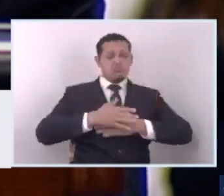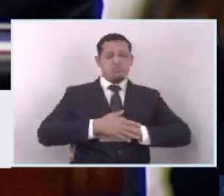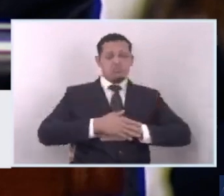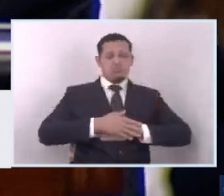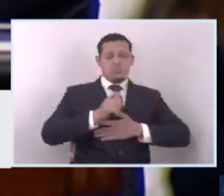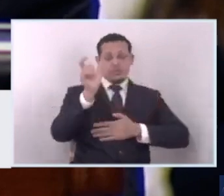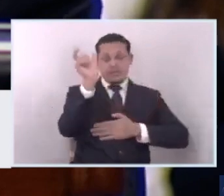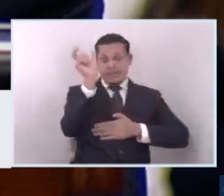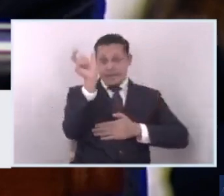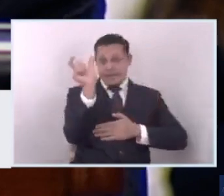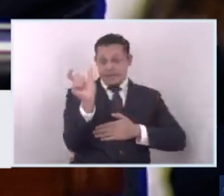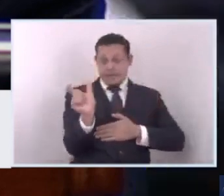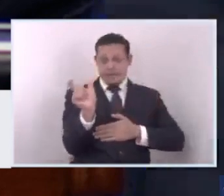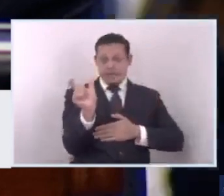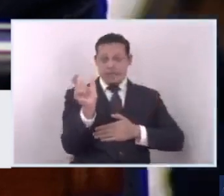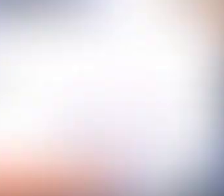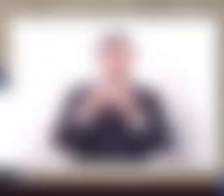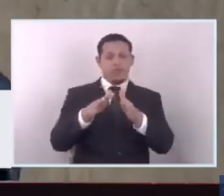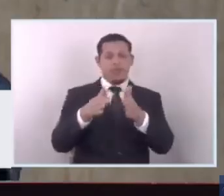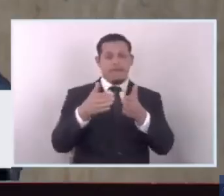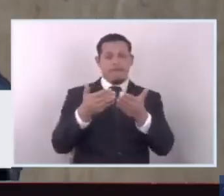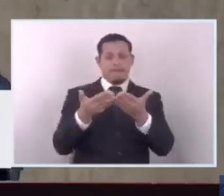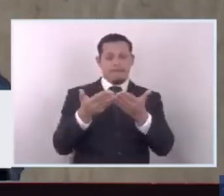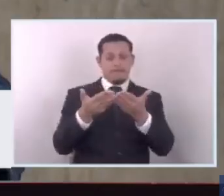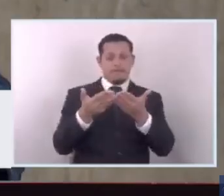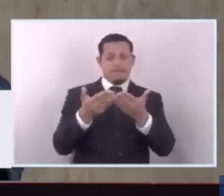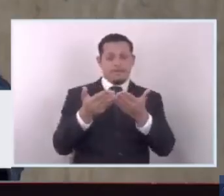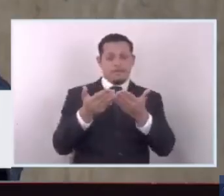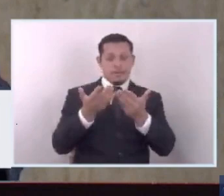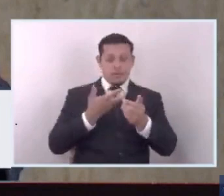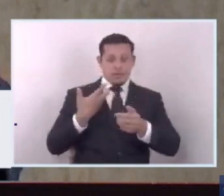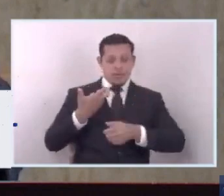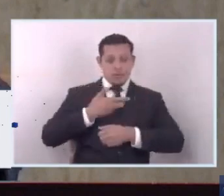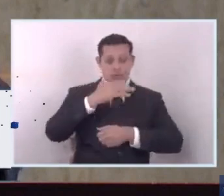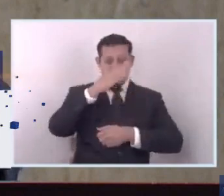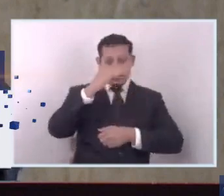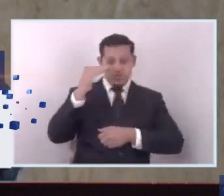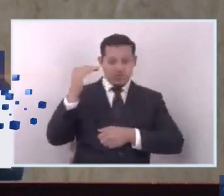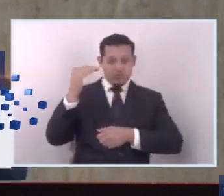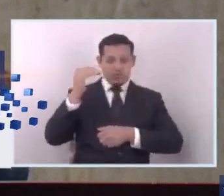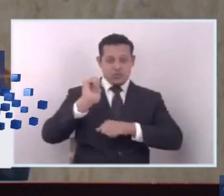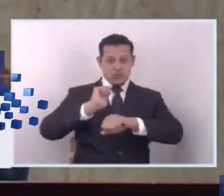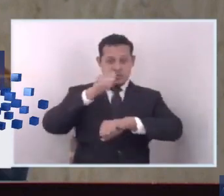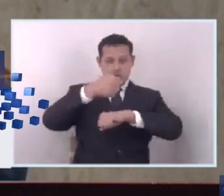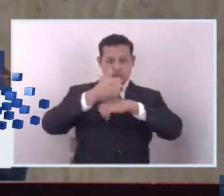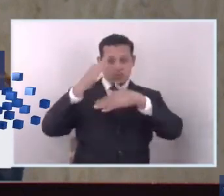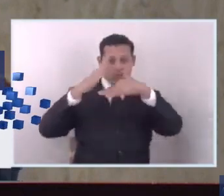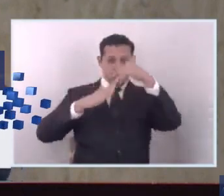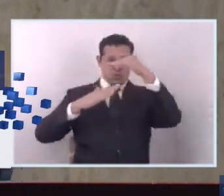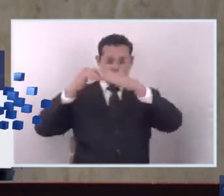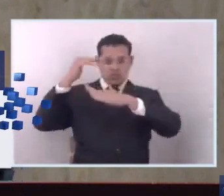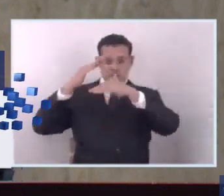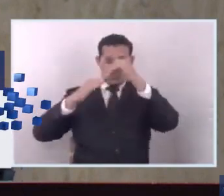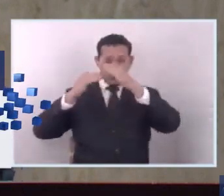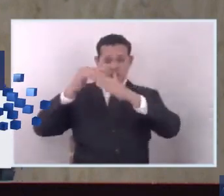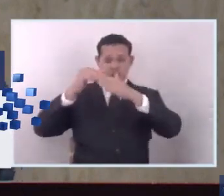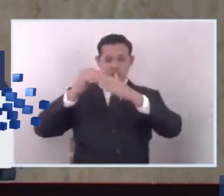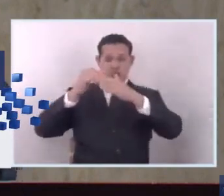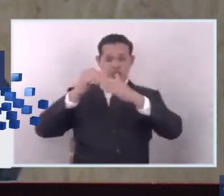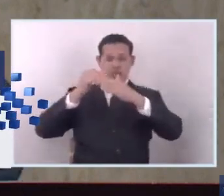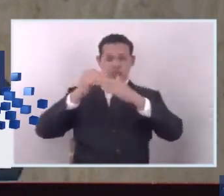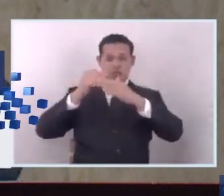una palabra futuro va a desarrollar en nuestro país una infraestructura de